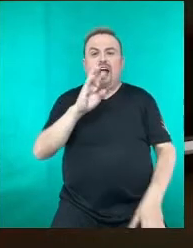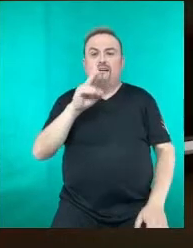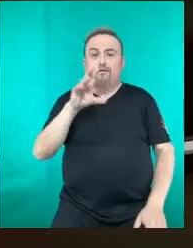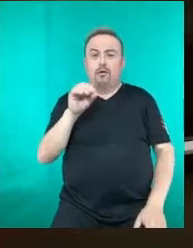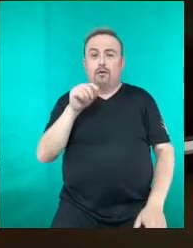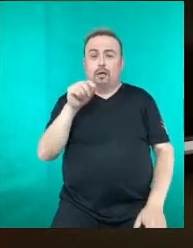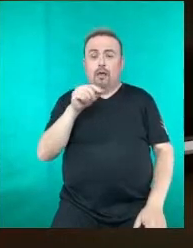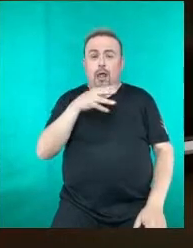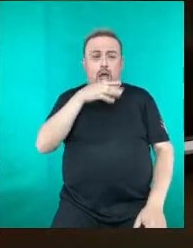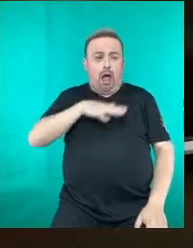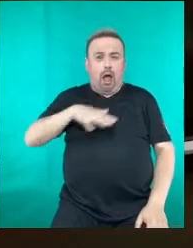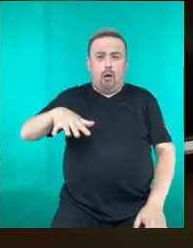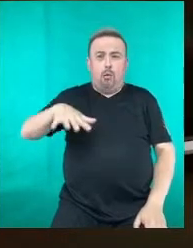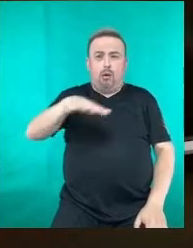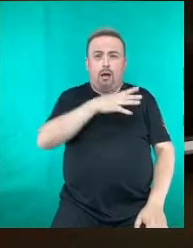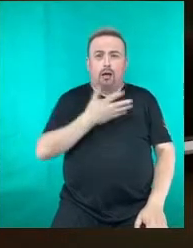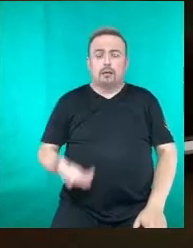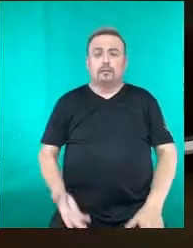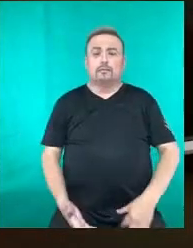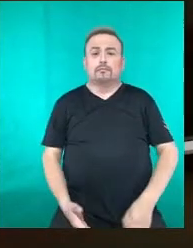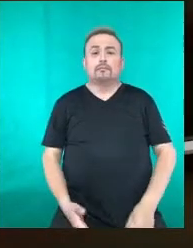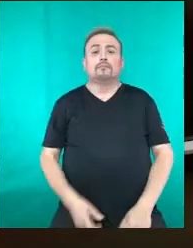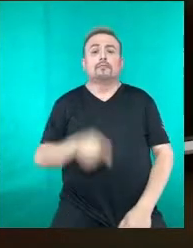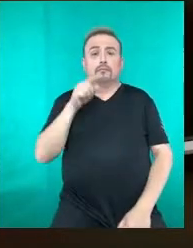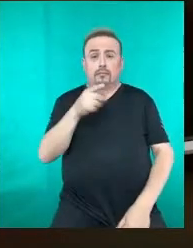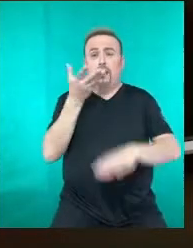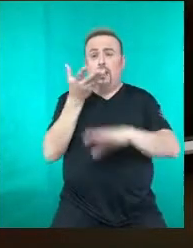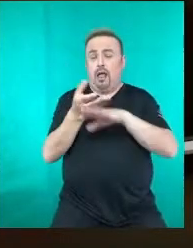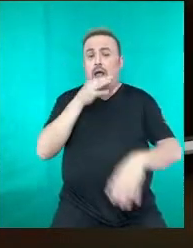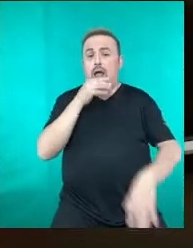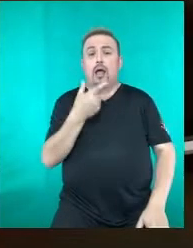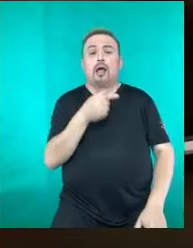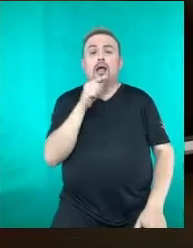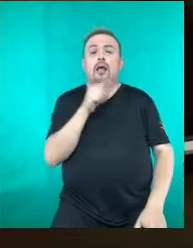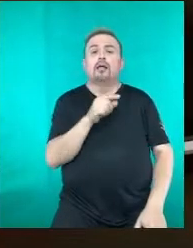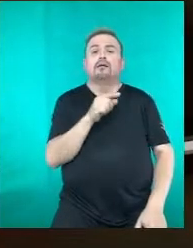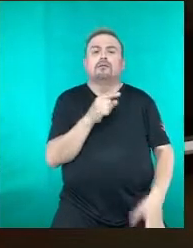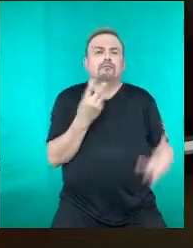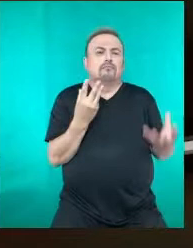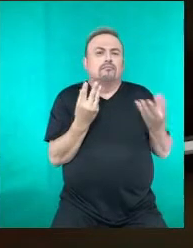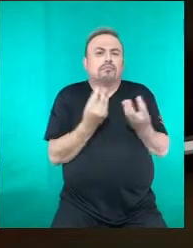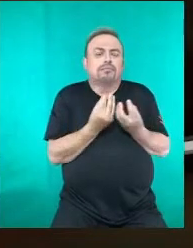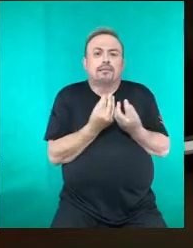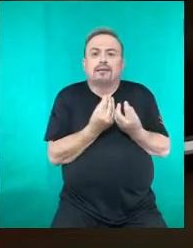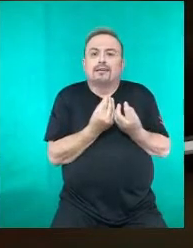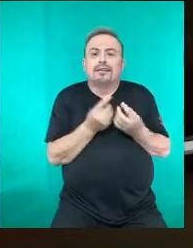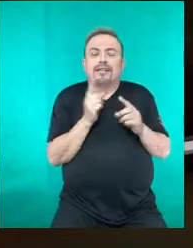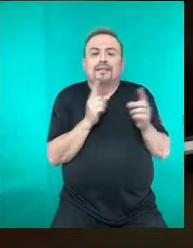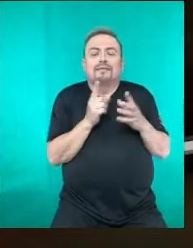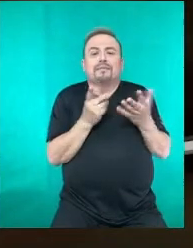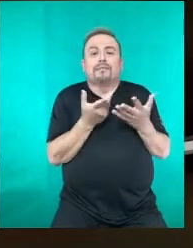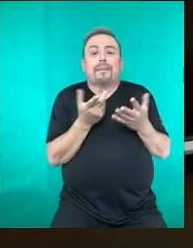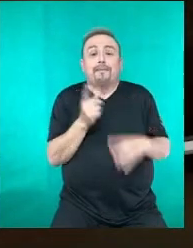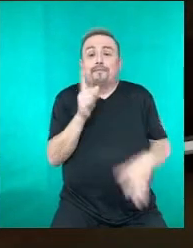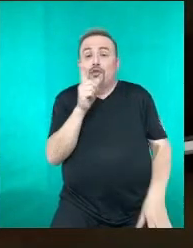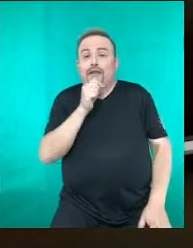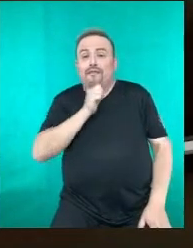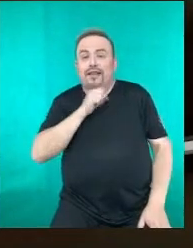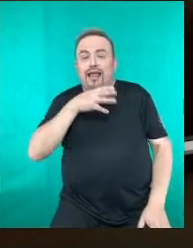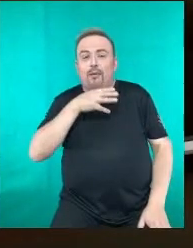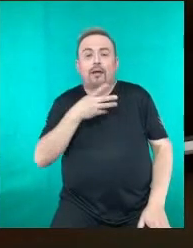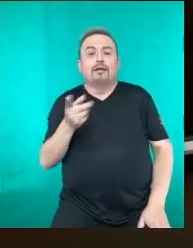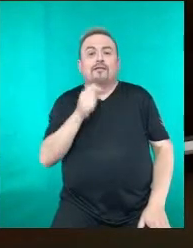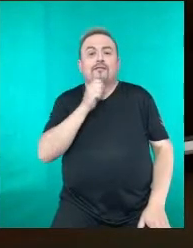ciudad es agua, ¿ya? Y el agua está, la escasez es relativa. Quizás a Ciudad del Cabo no le falta agua. Lo que le faltó